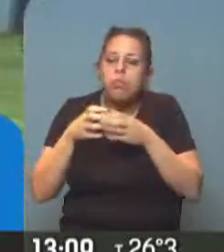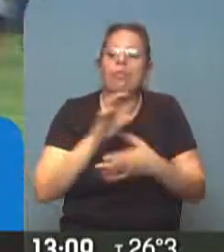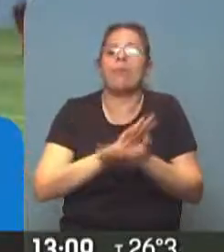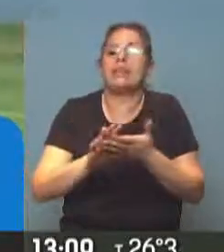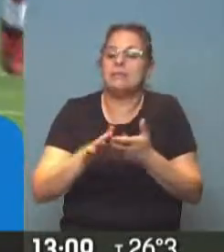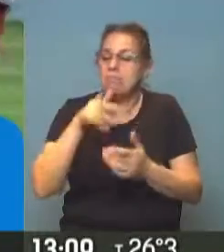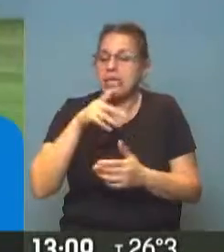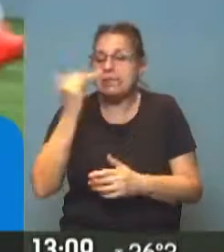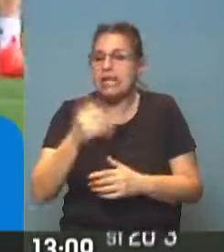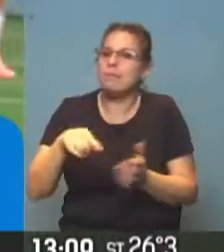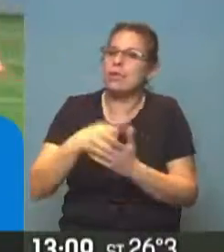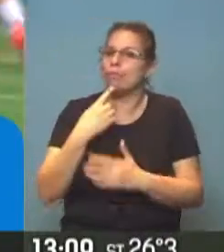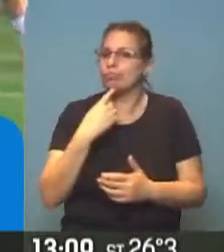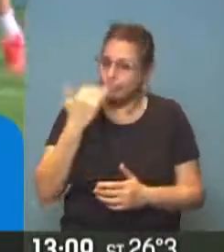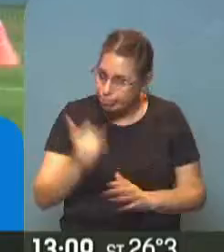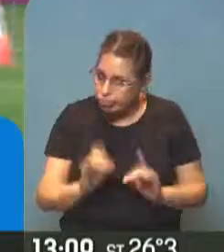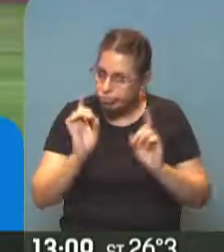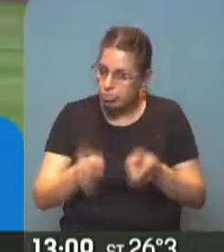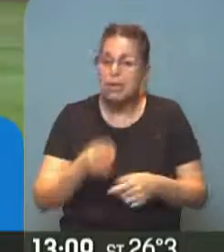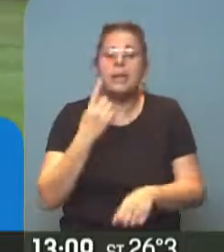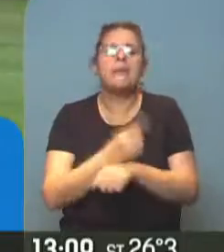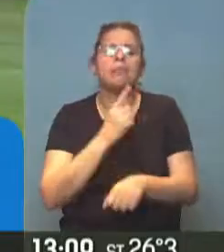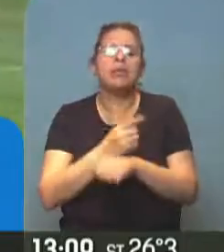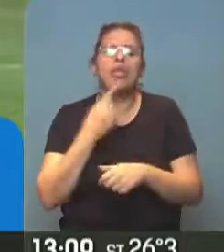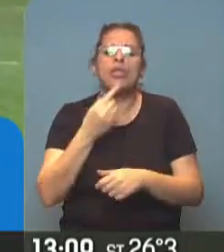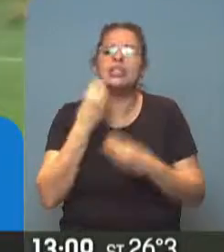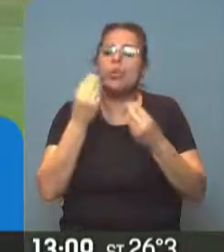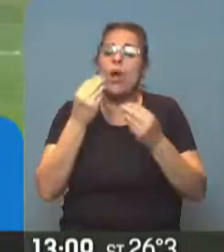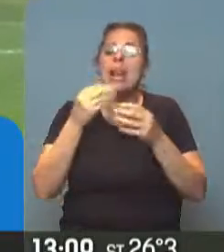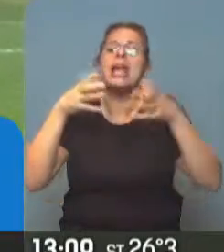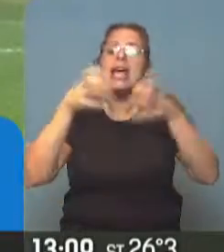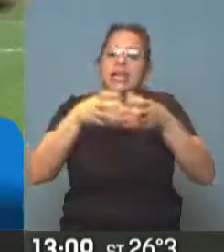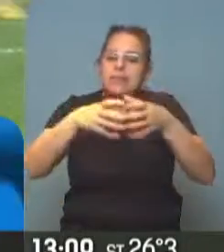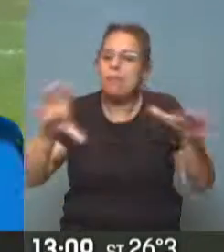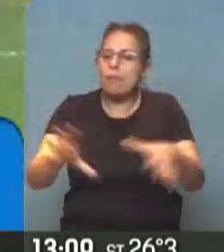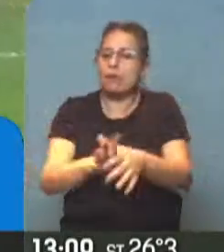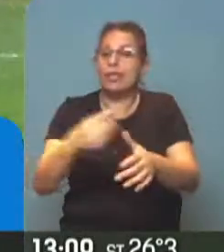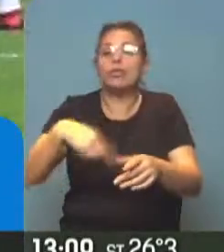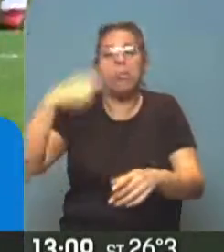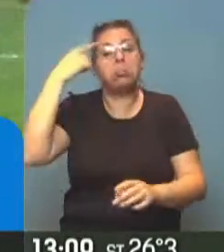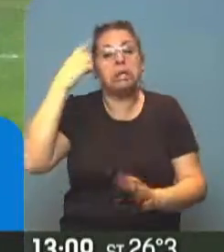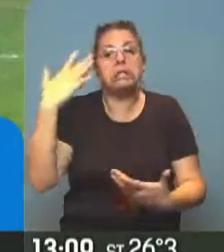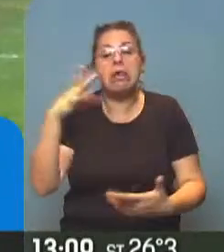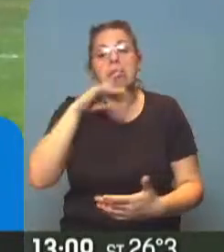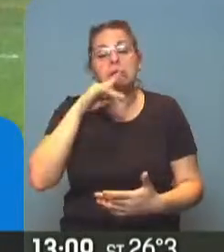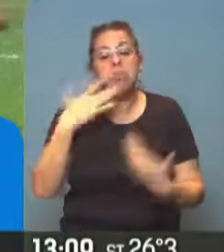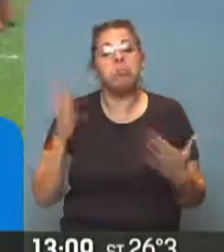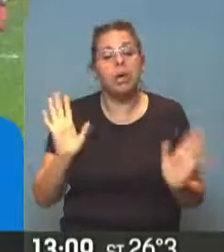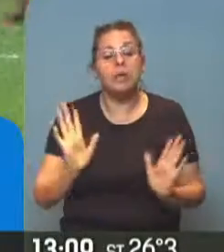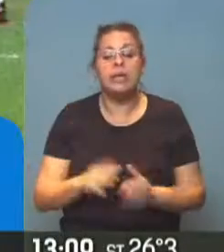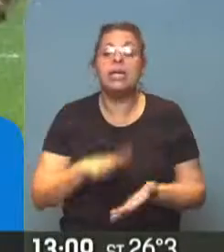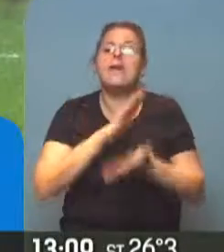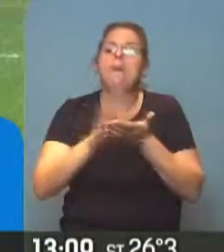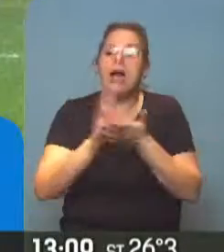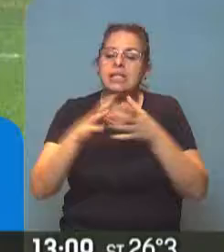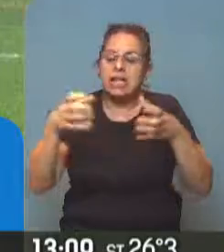formación base, pero tiene algunas dudas. A ver, planteemos primero cuál es la formación ideal o la que se imagina que puede llegar a utilizar como base San